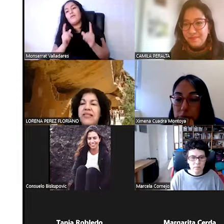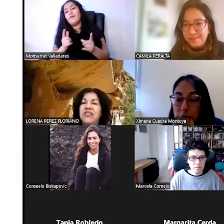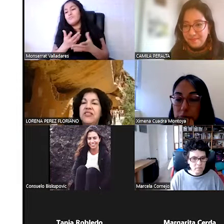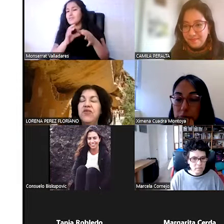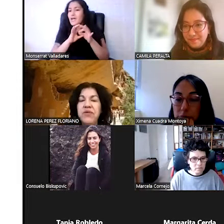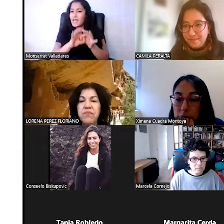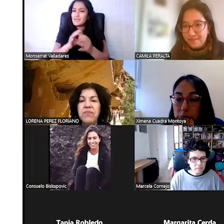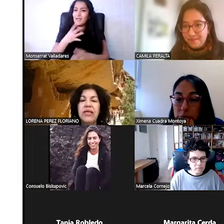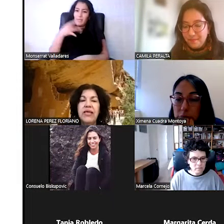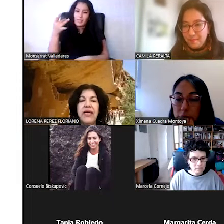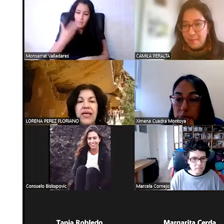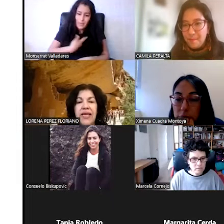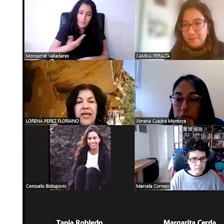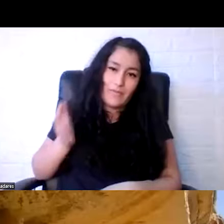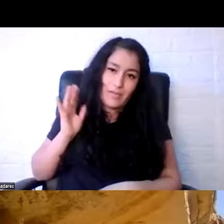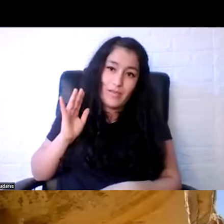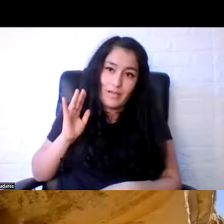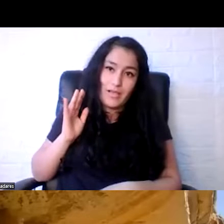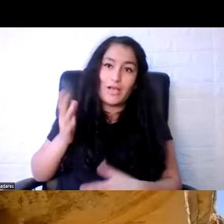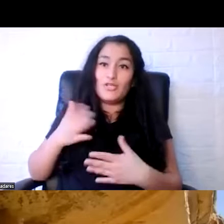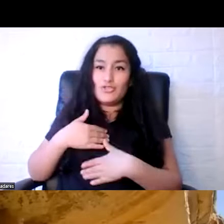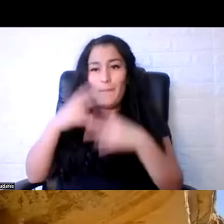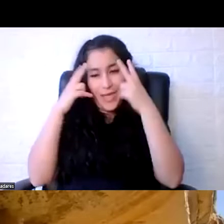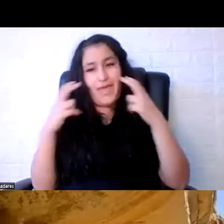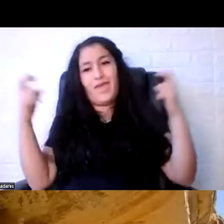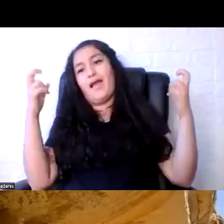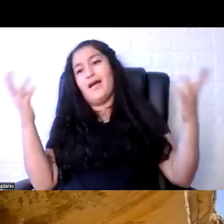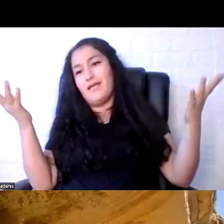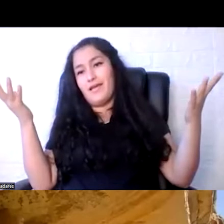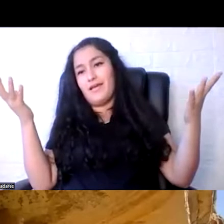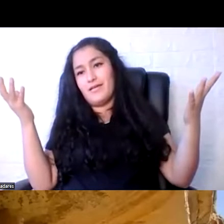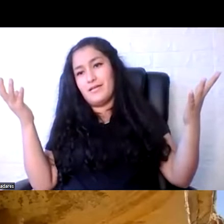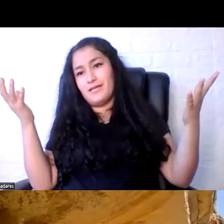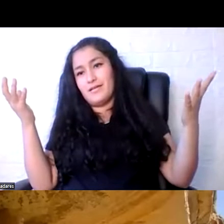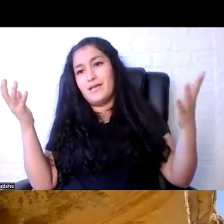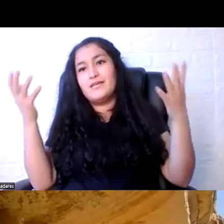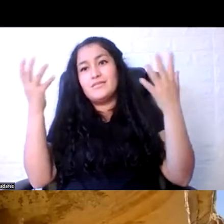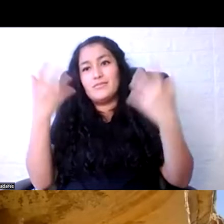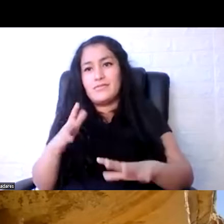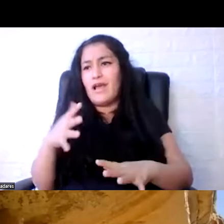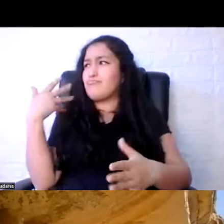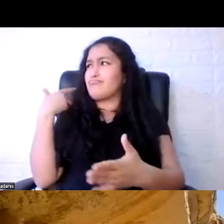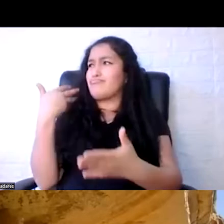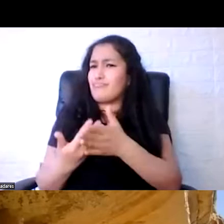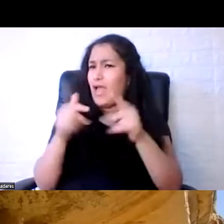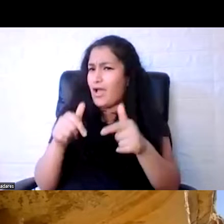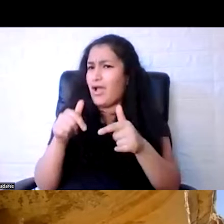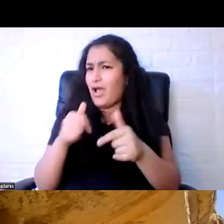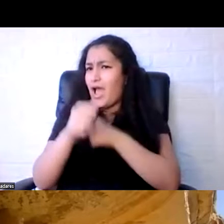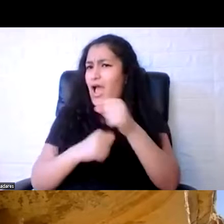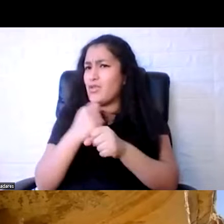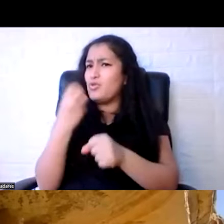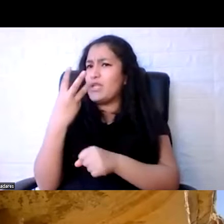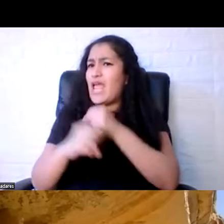por la invitación. Yo soy mexicana. Ya tengo algunos años por acá en el país, 3 años